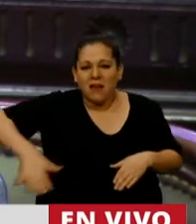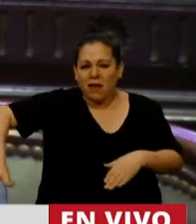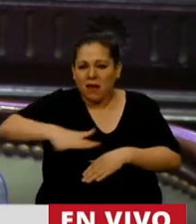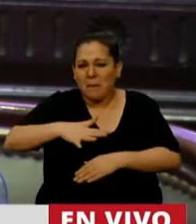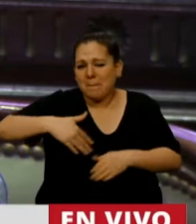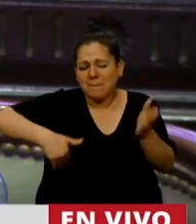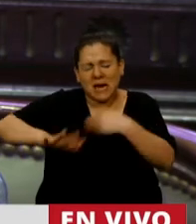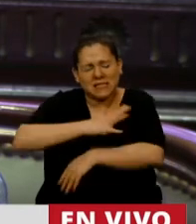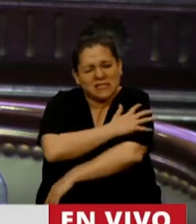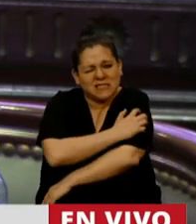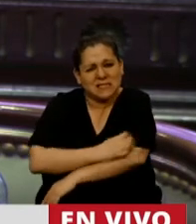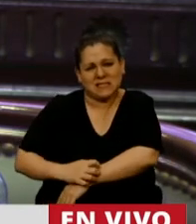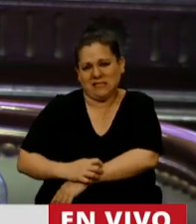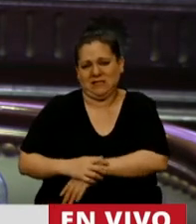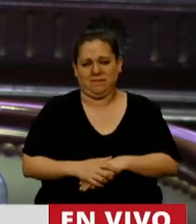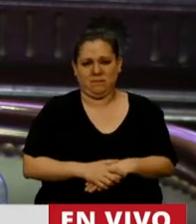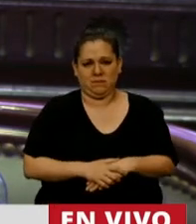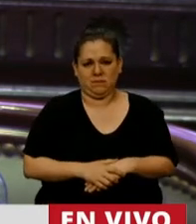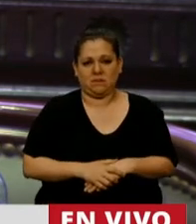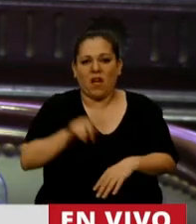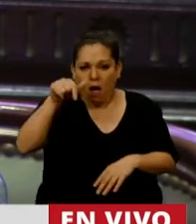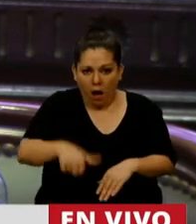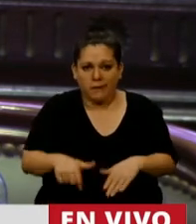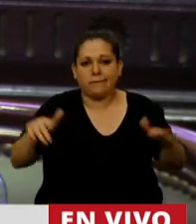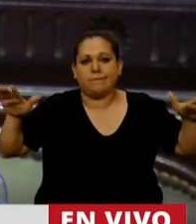nuestro país. Se reduce en un